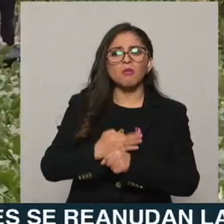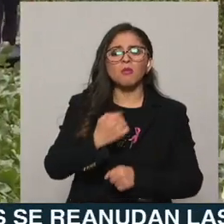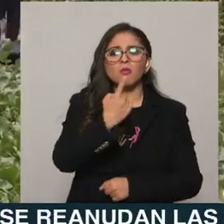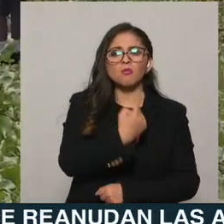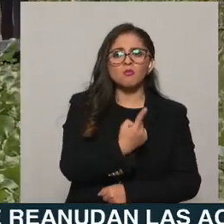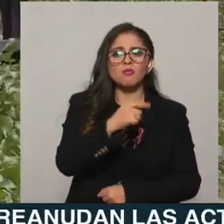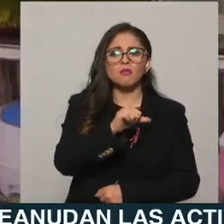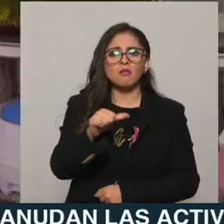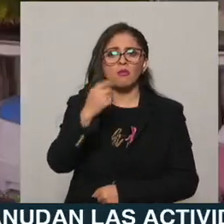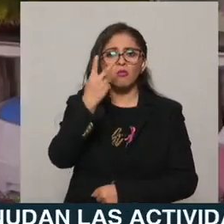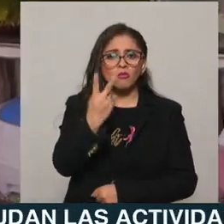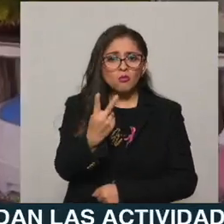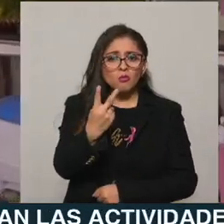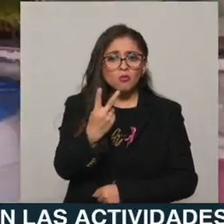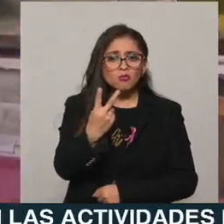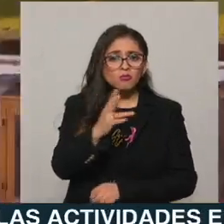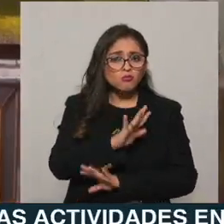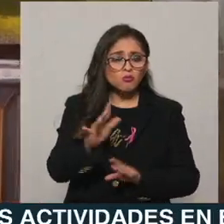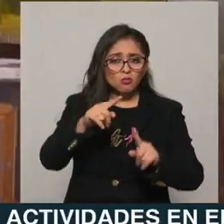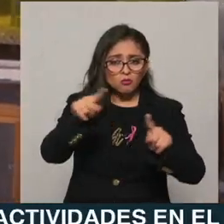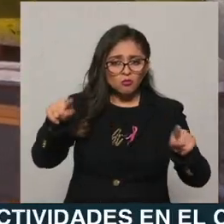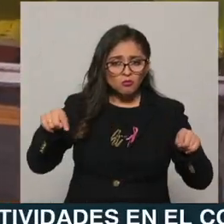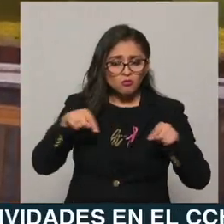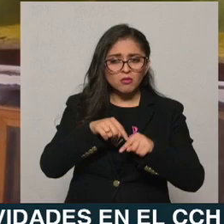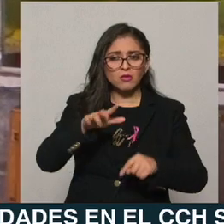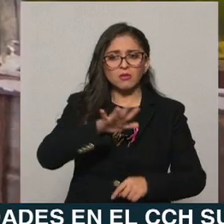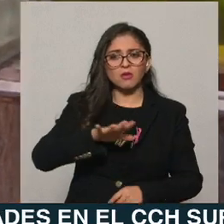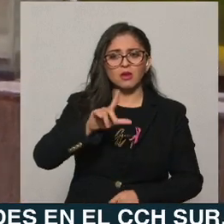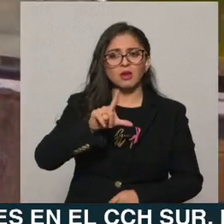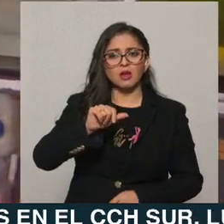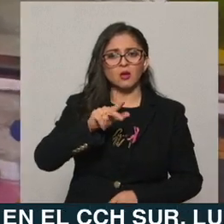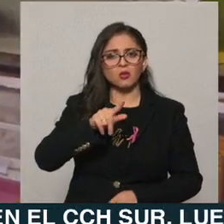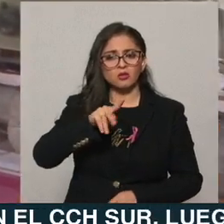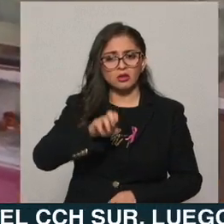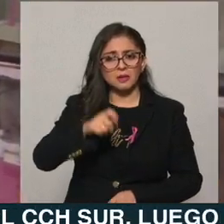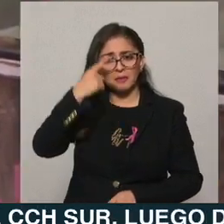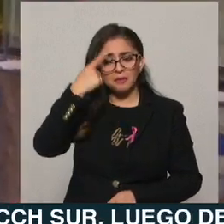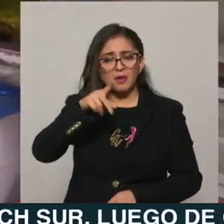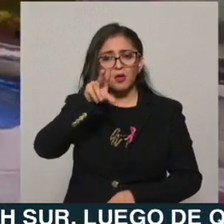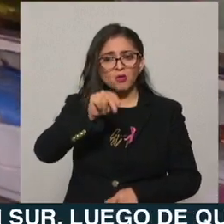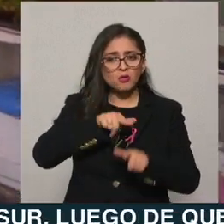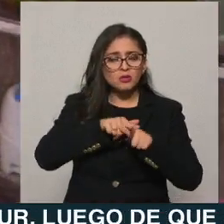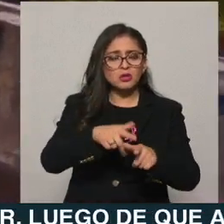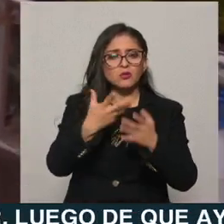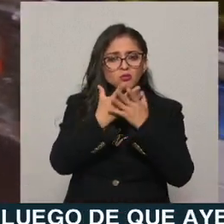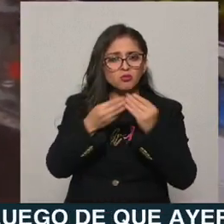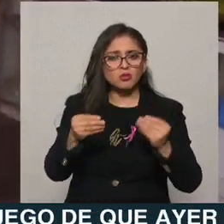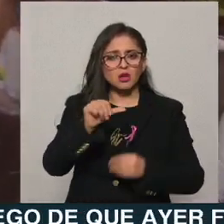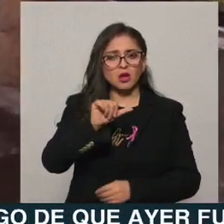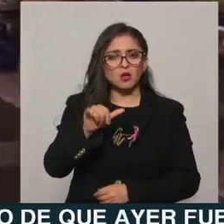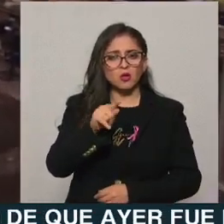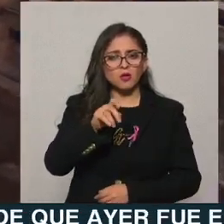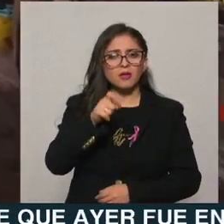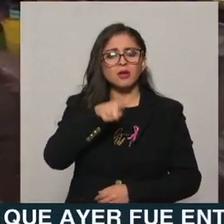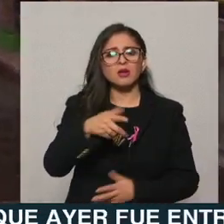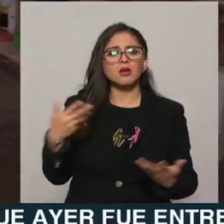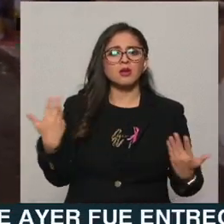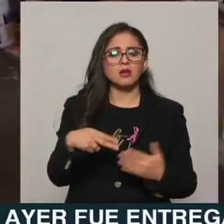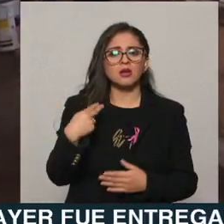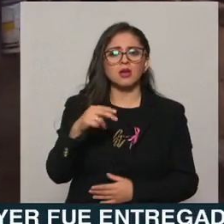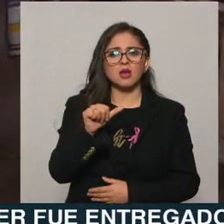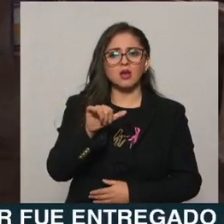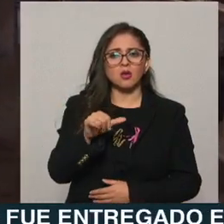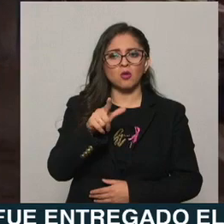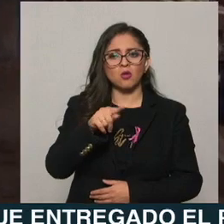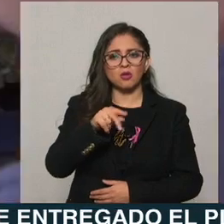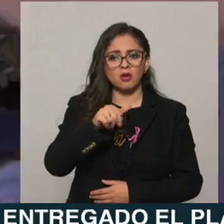1 a 2 ejemplares por kilómetro cuadrado en la zona lacustre. Para evitar la extinción del ajolote mexicano, Jesús creó el ajolotario La